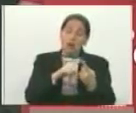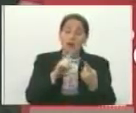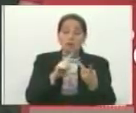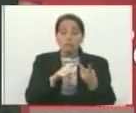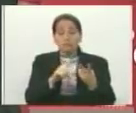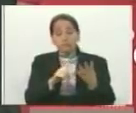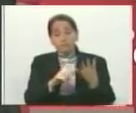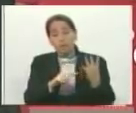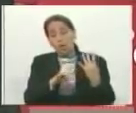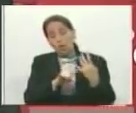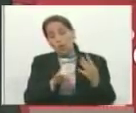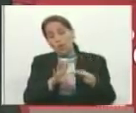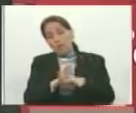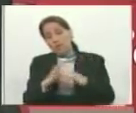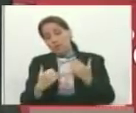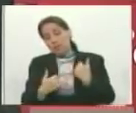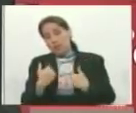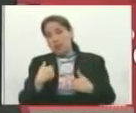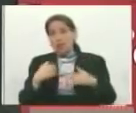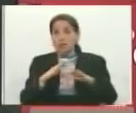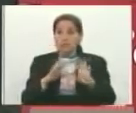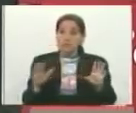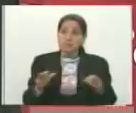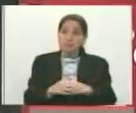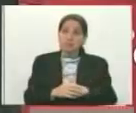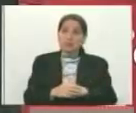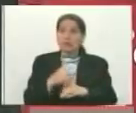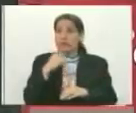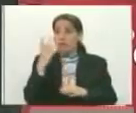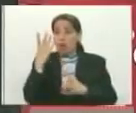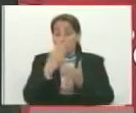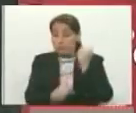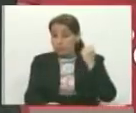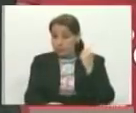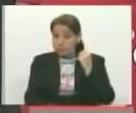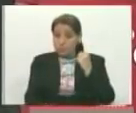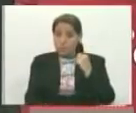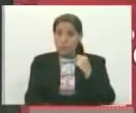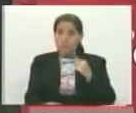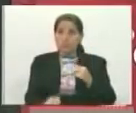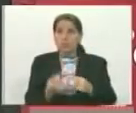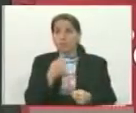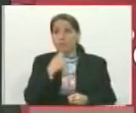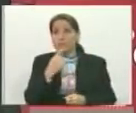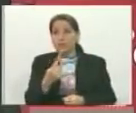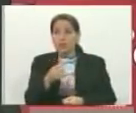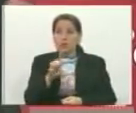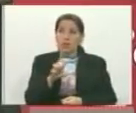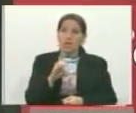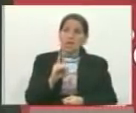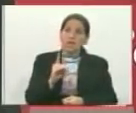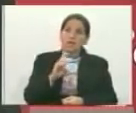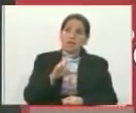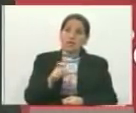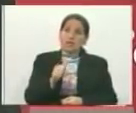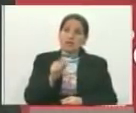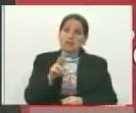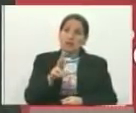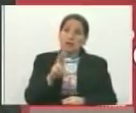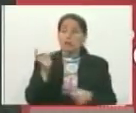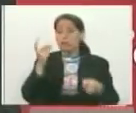Así digan que no se van a ir para ningún lado. Tipo, Edgar Zambrano, que terminó en una